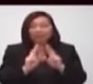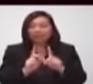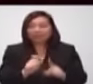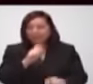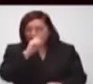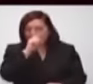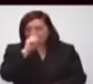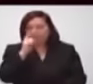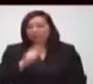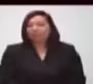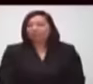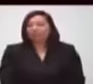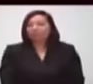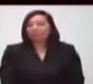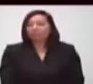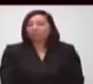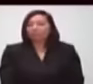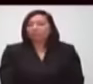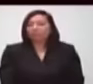los congresistas.